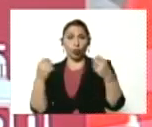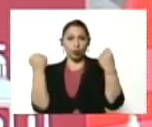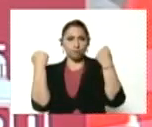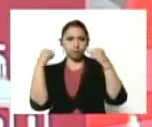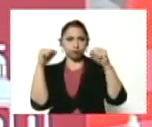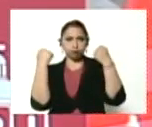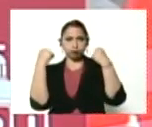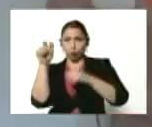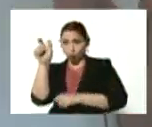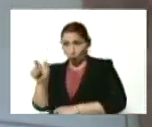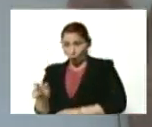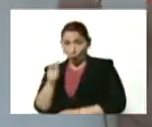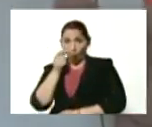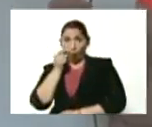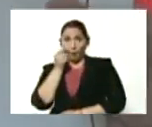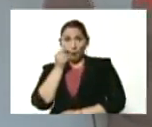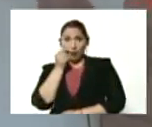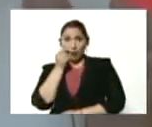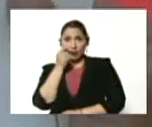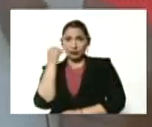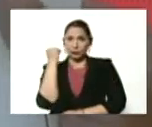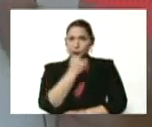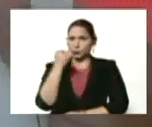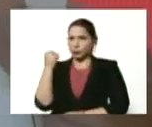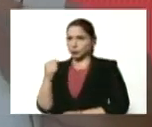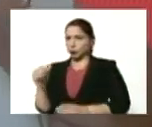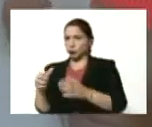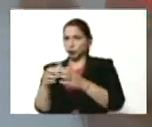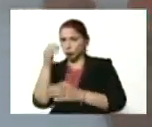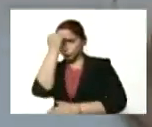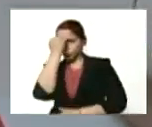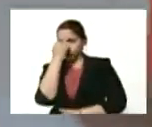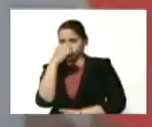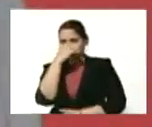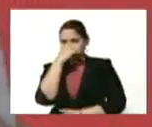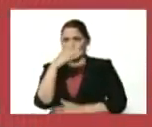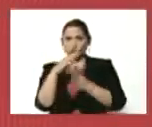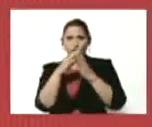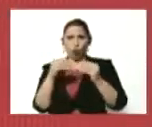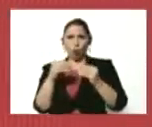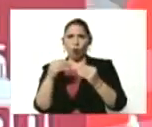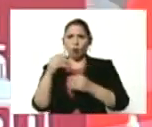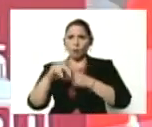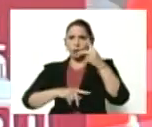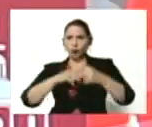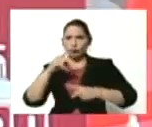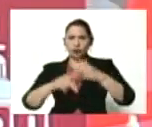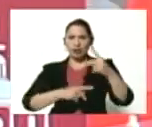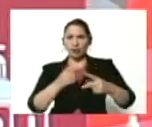entrenamiento de los homicidas, de los magnicidas, todo el proceso de proporción